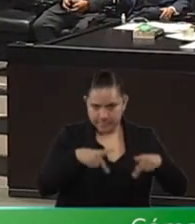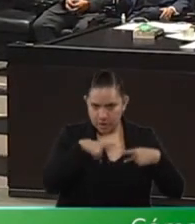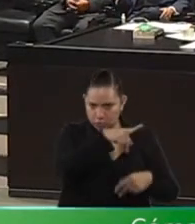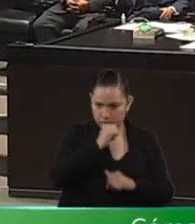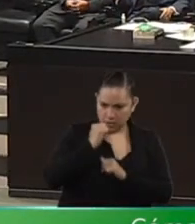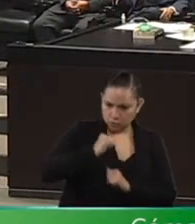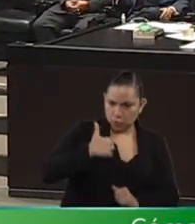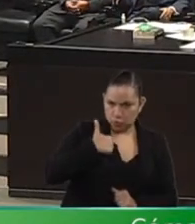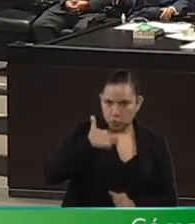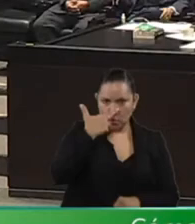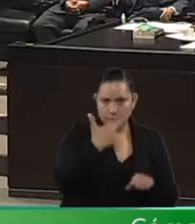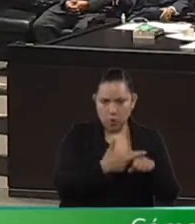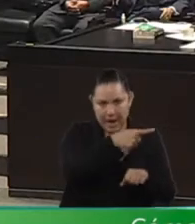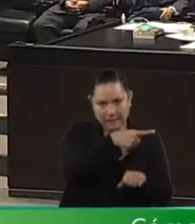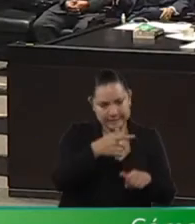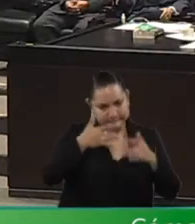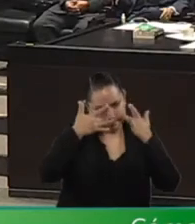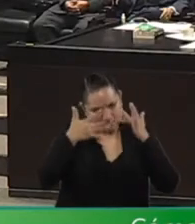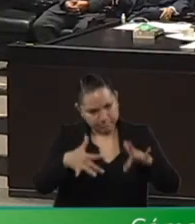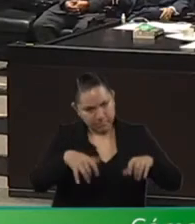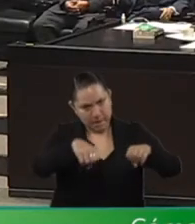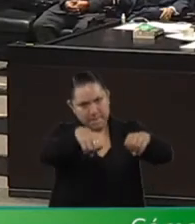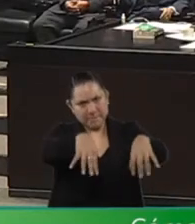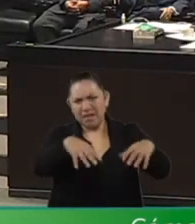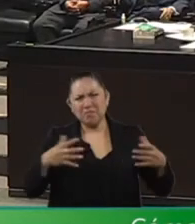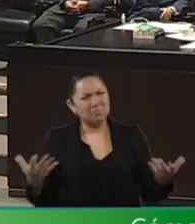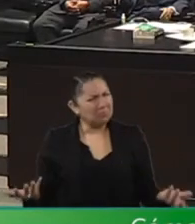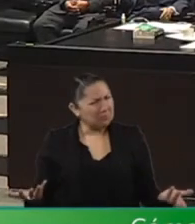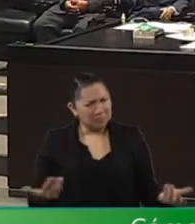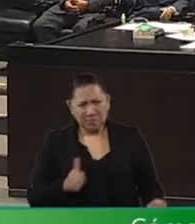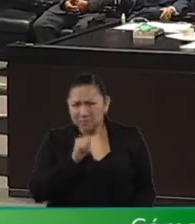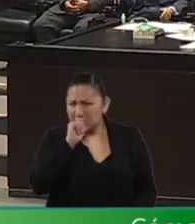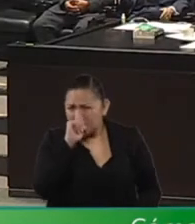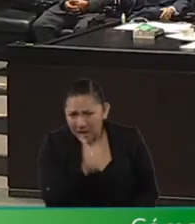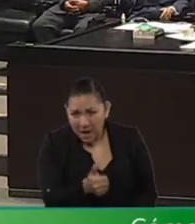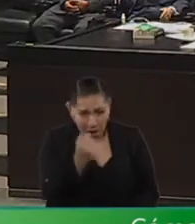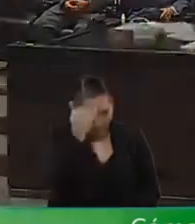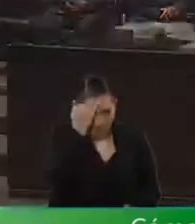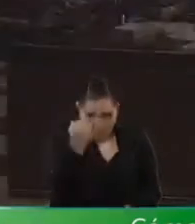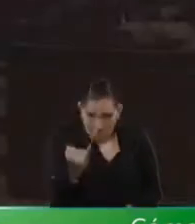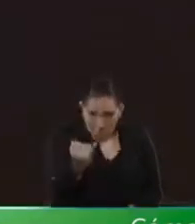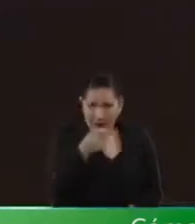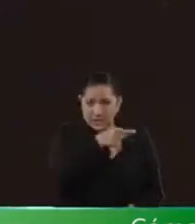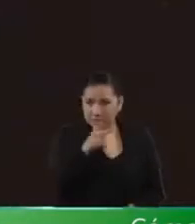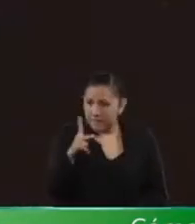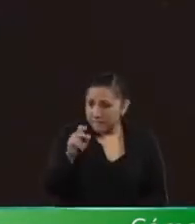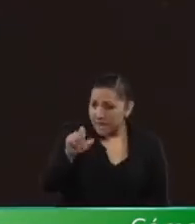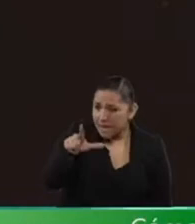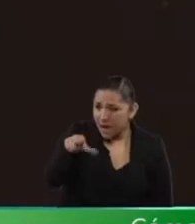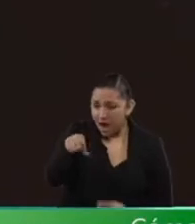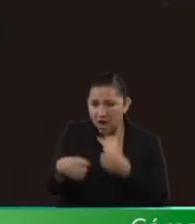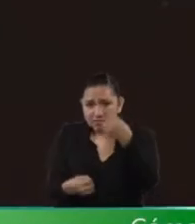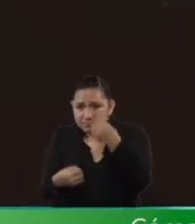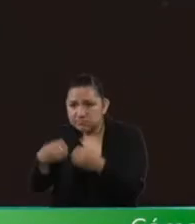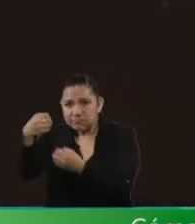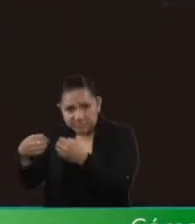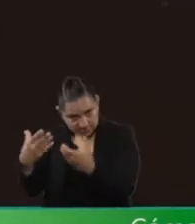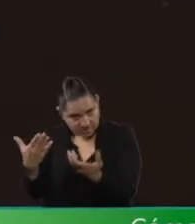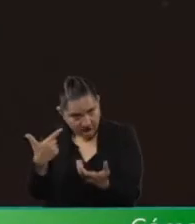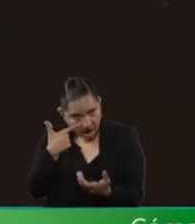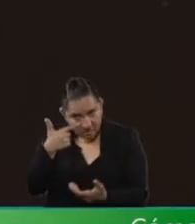tiene, ya no digamos con responsabilidades penales. En este informe se habla